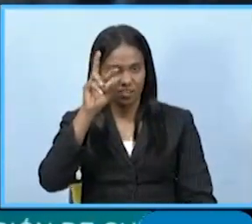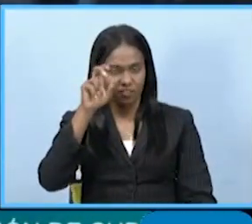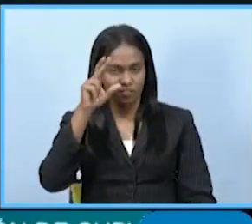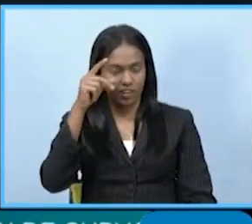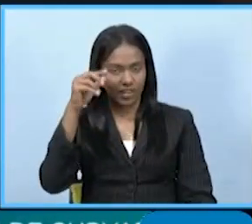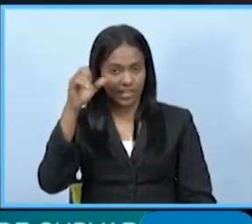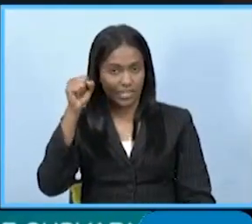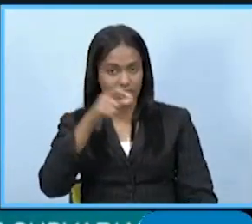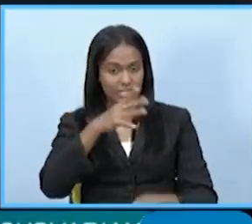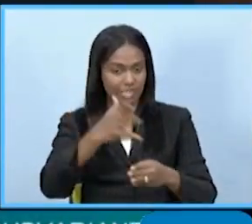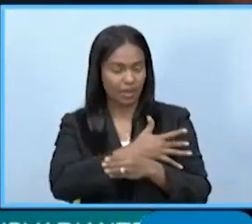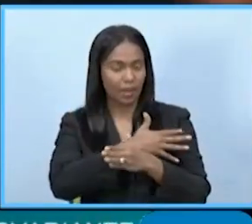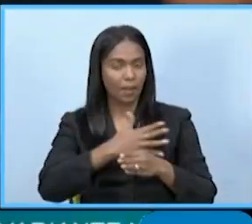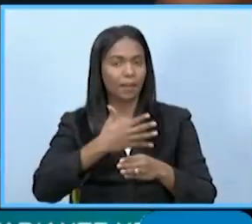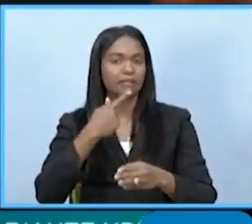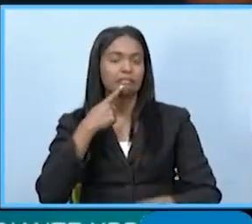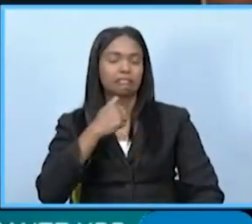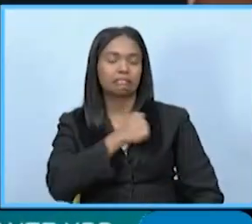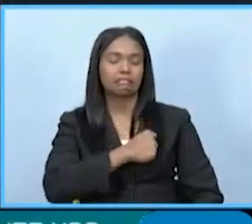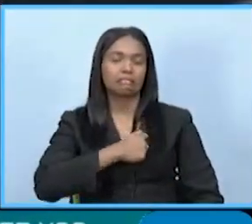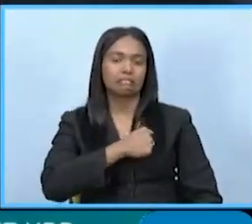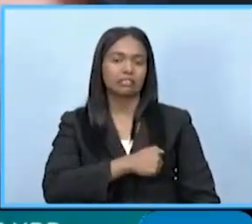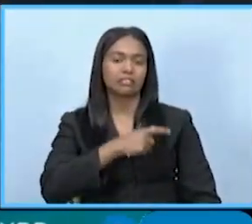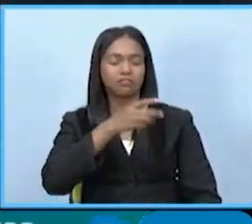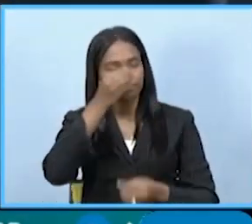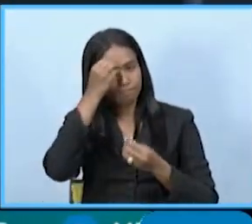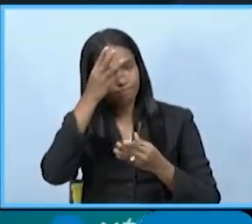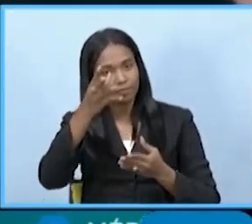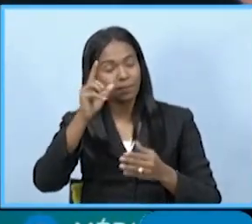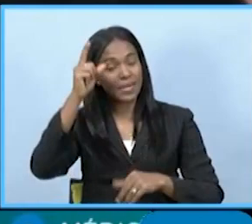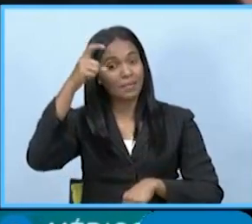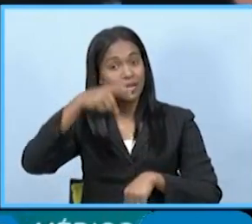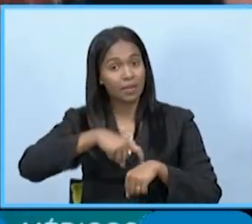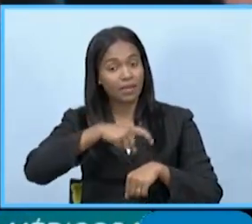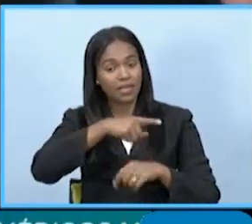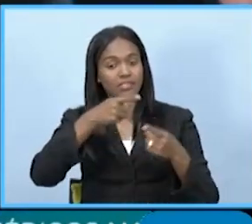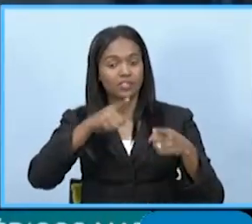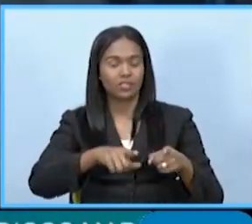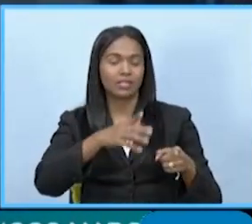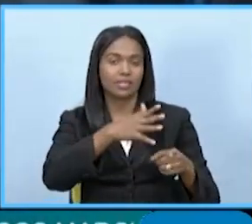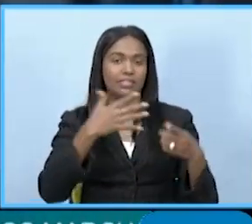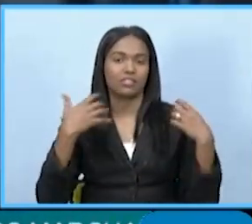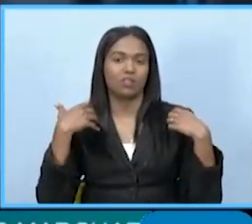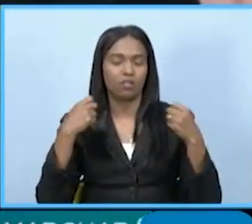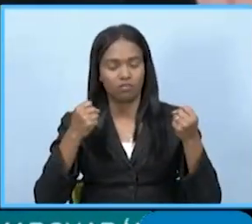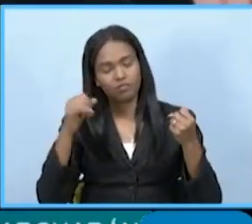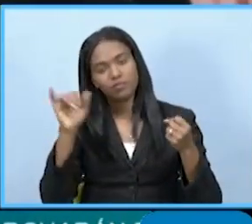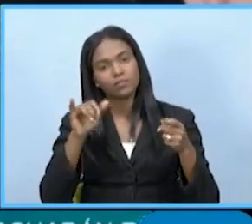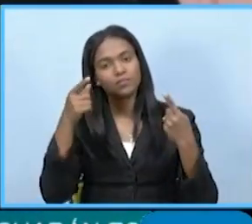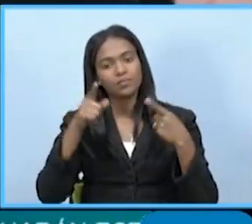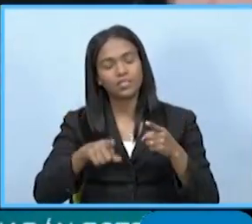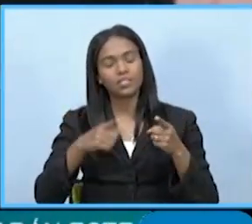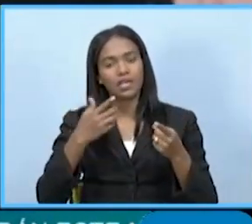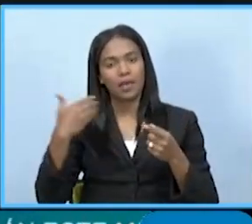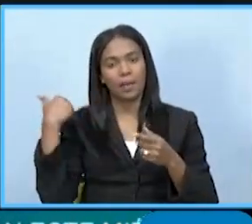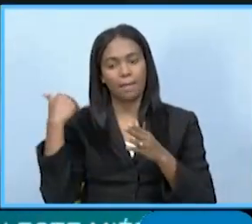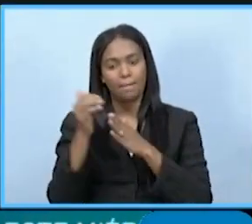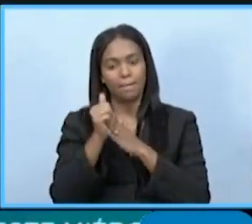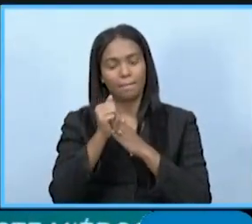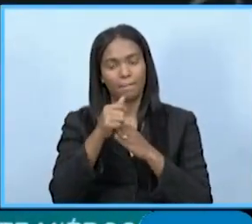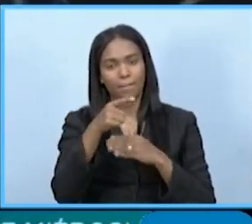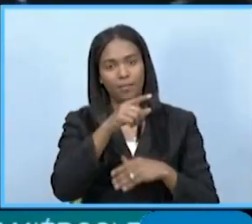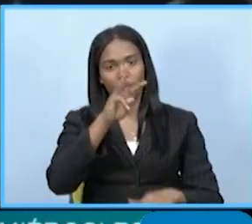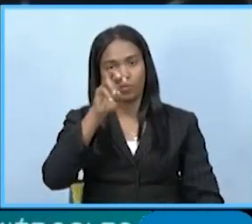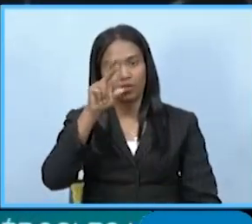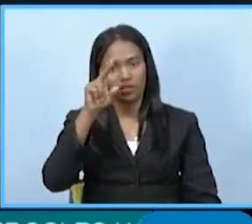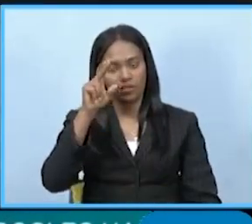del perrito y Abusadora lamentó la situación y admitió que es la primera vez que le ocurre algo parecido. Asimismo, el manager de Vargas,